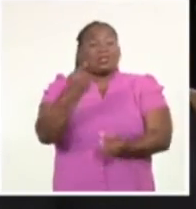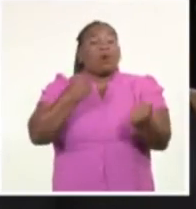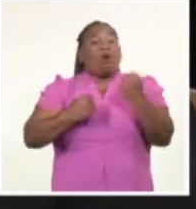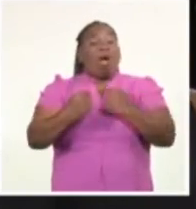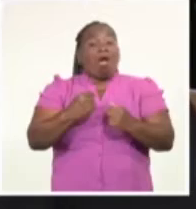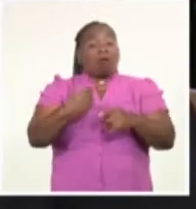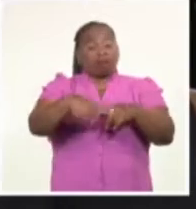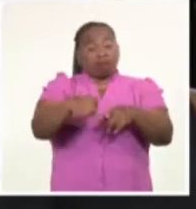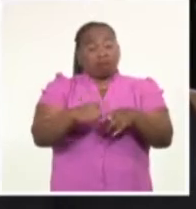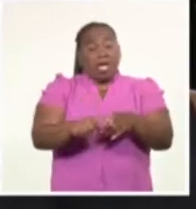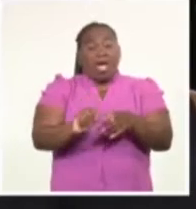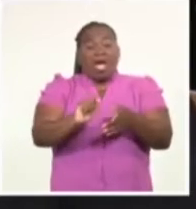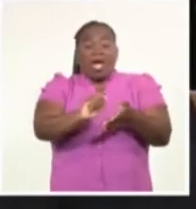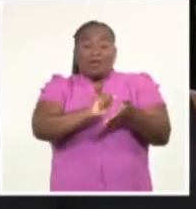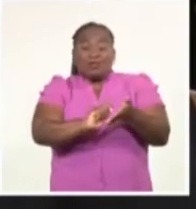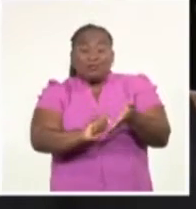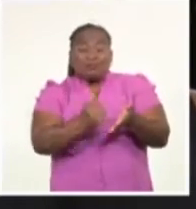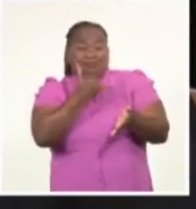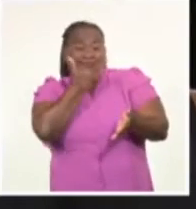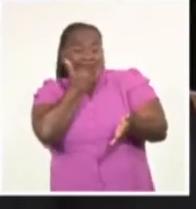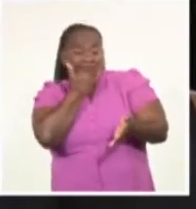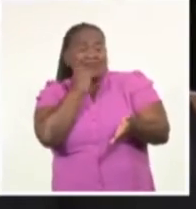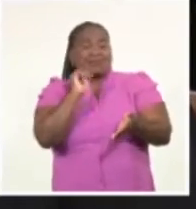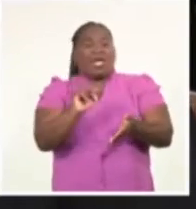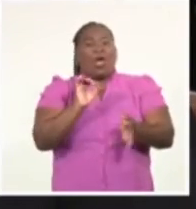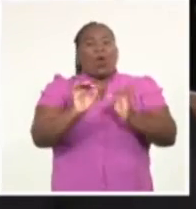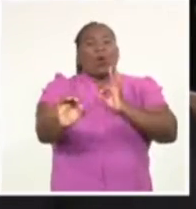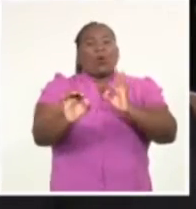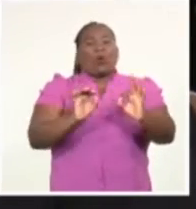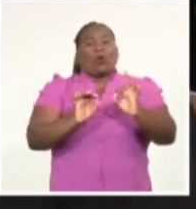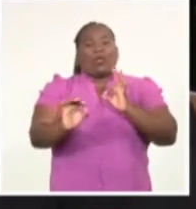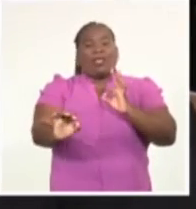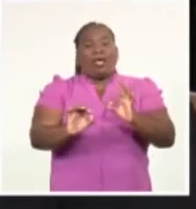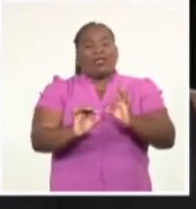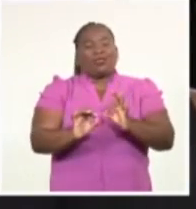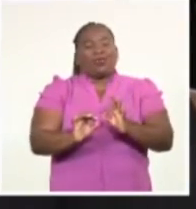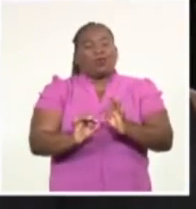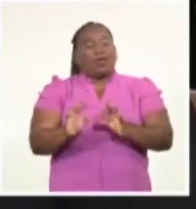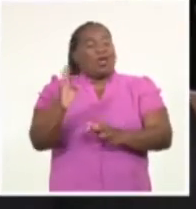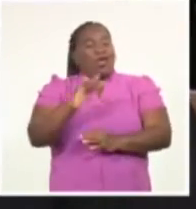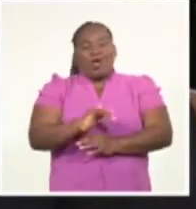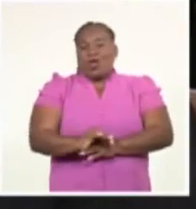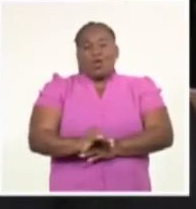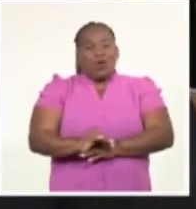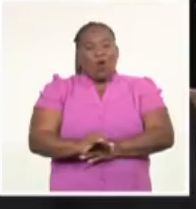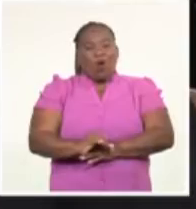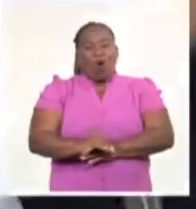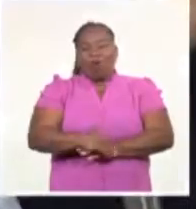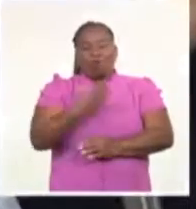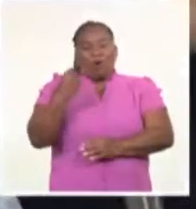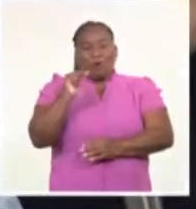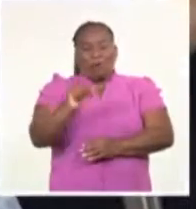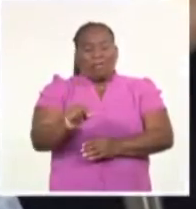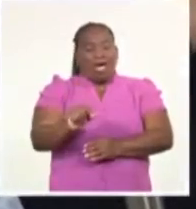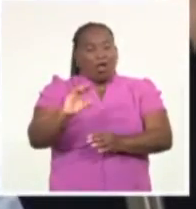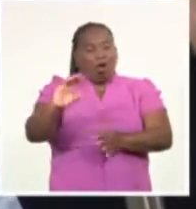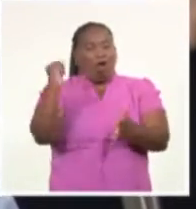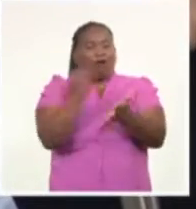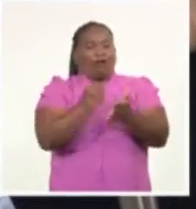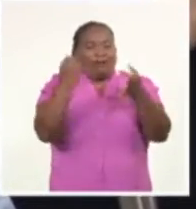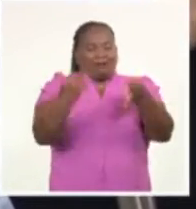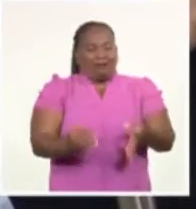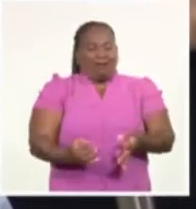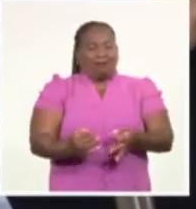aspectos ortográficos menores, cuidando siempre de no traicionar en lo más mínimo el texto original de la obra.